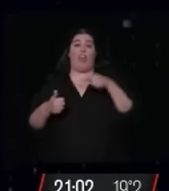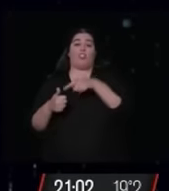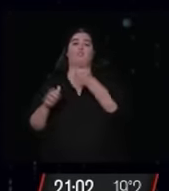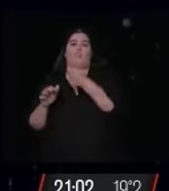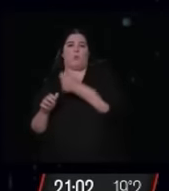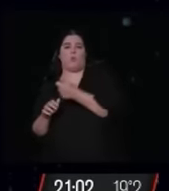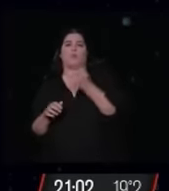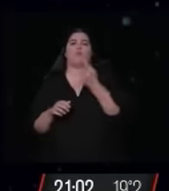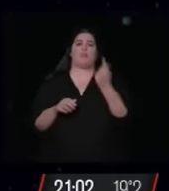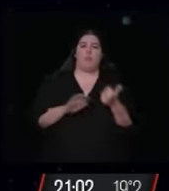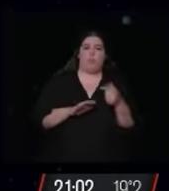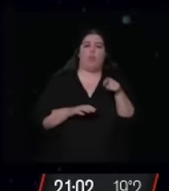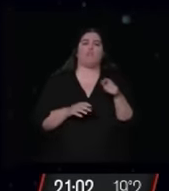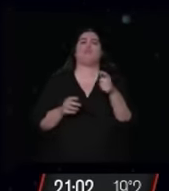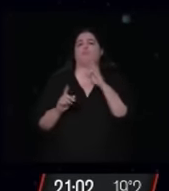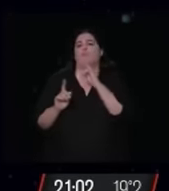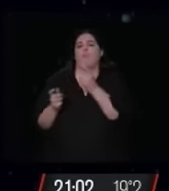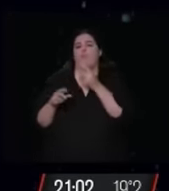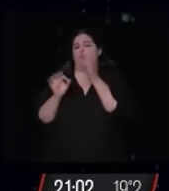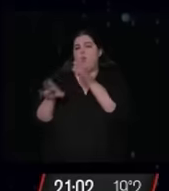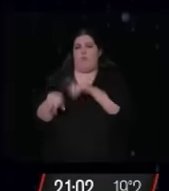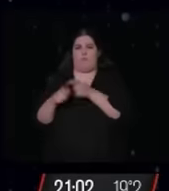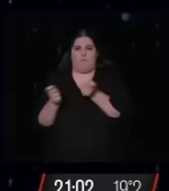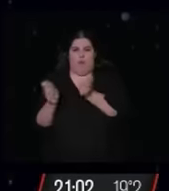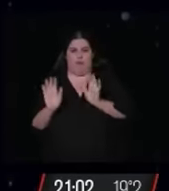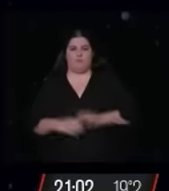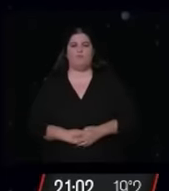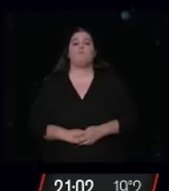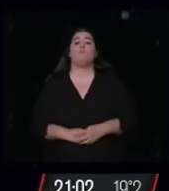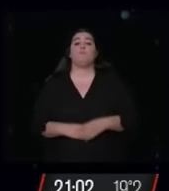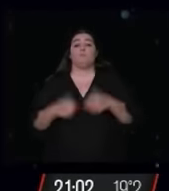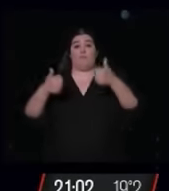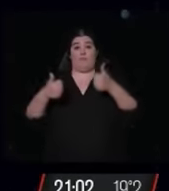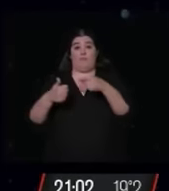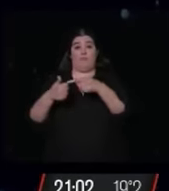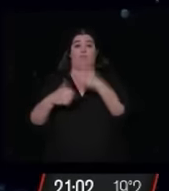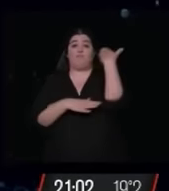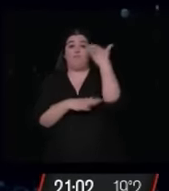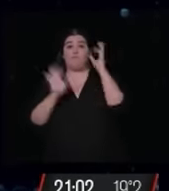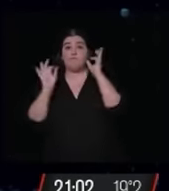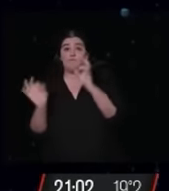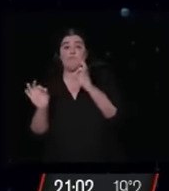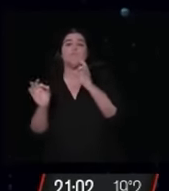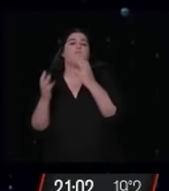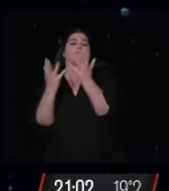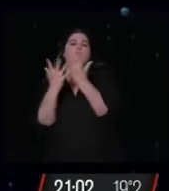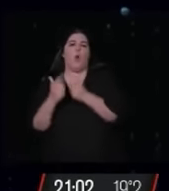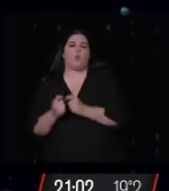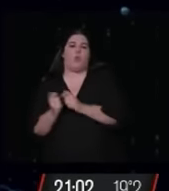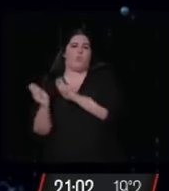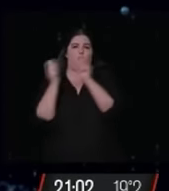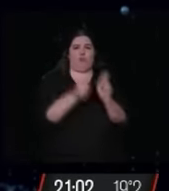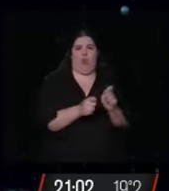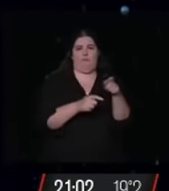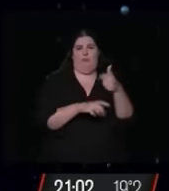seis minutos que administran a su elección. Cuando un candidato termina de hablar, automáticamente tiene la